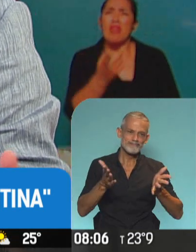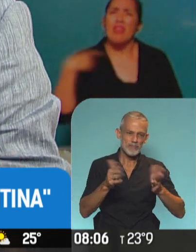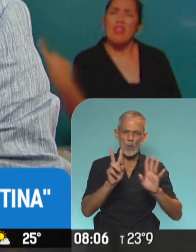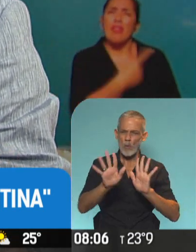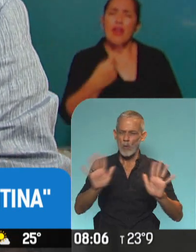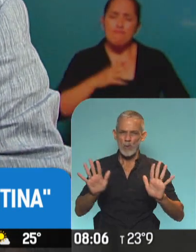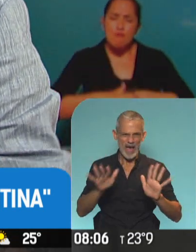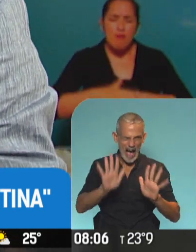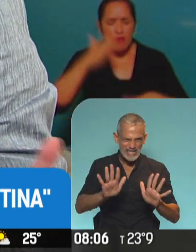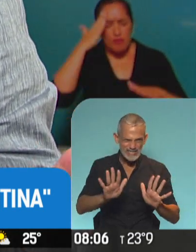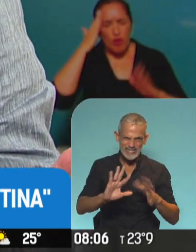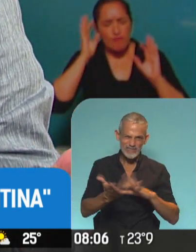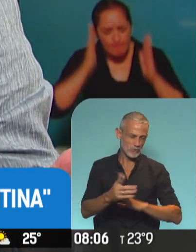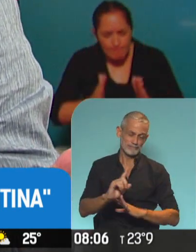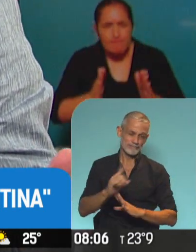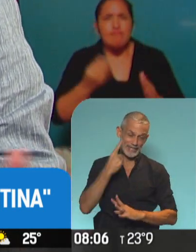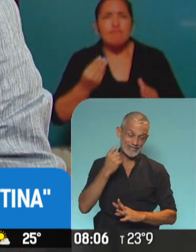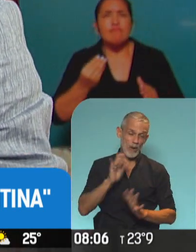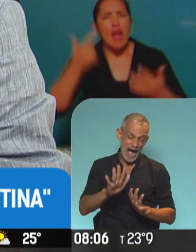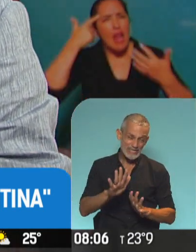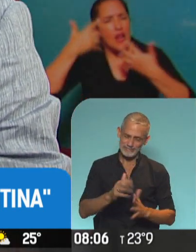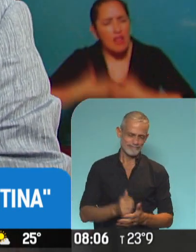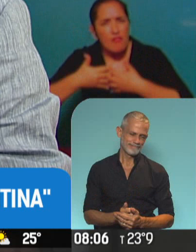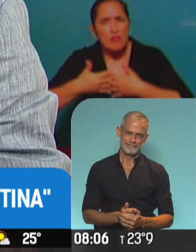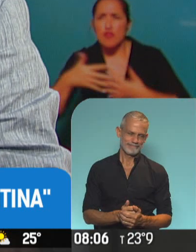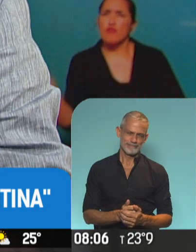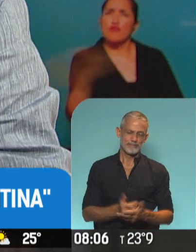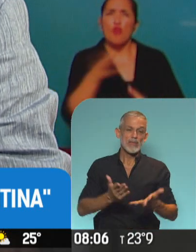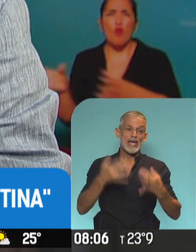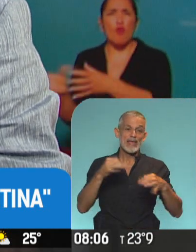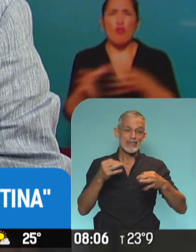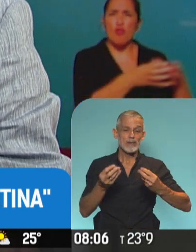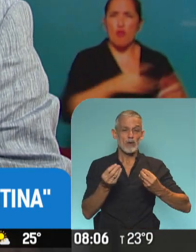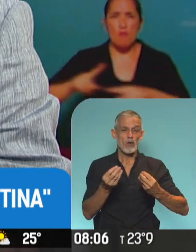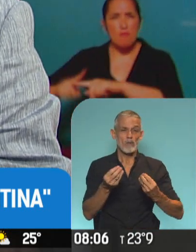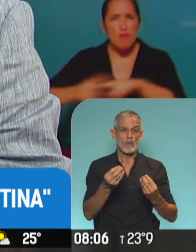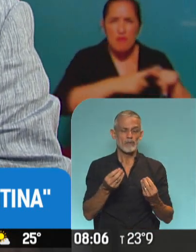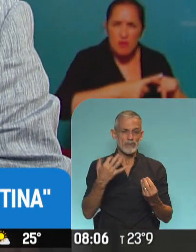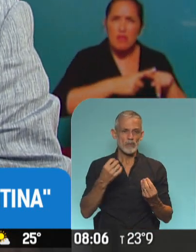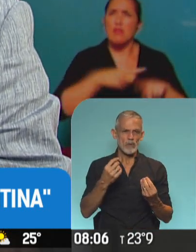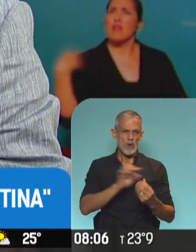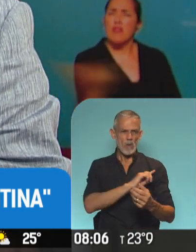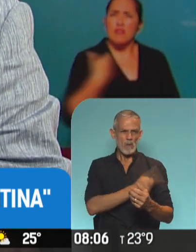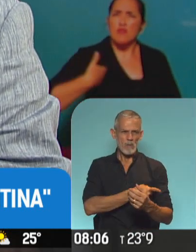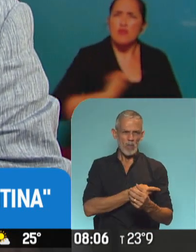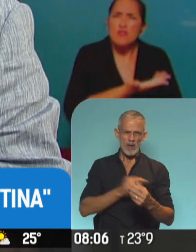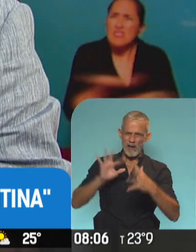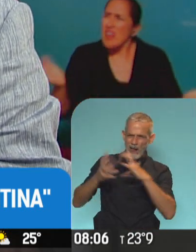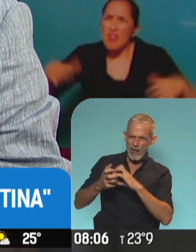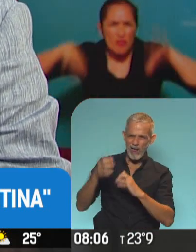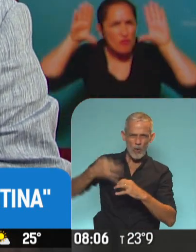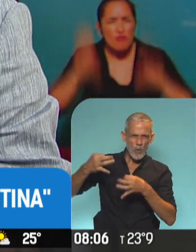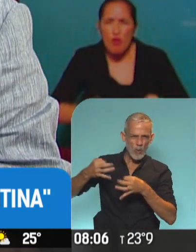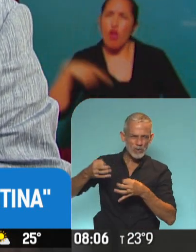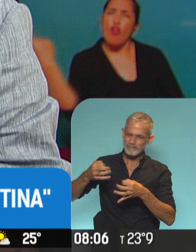es así, ya se da cuenta que esto no funciona. Entonces, en verdad, no van por el Poder Judicial, sino que el